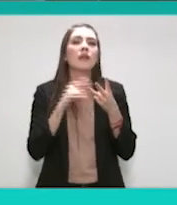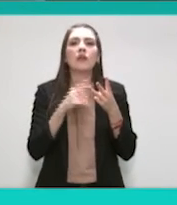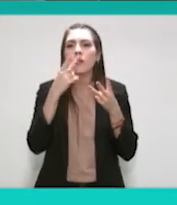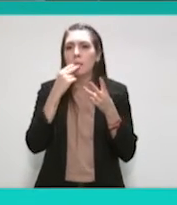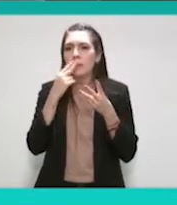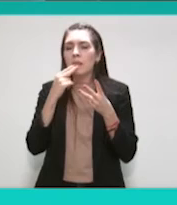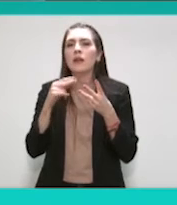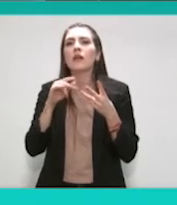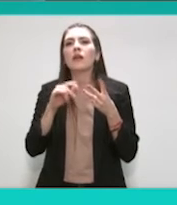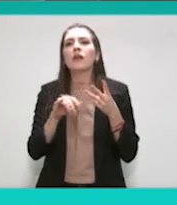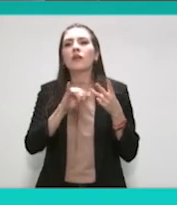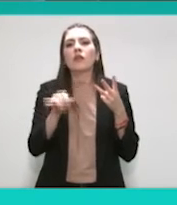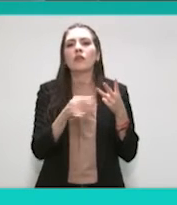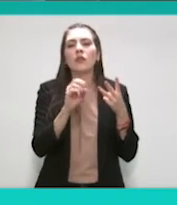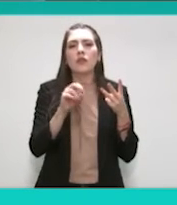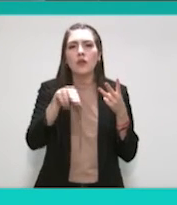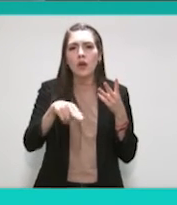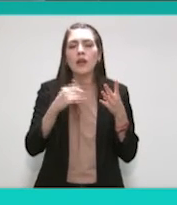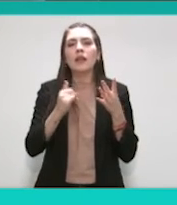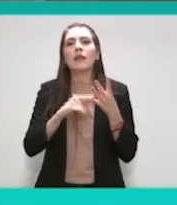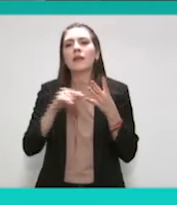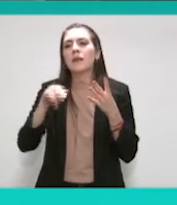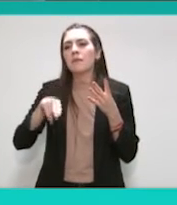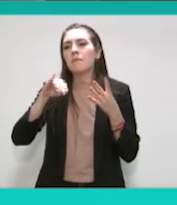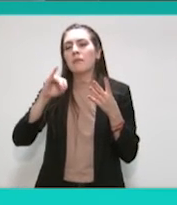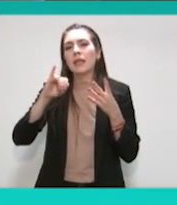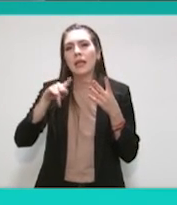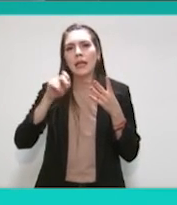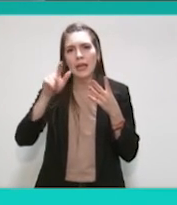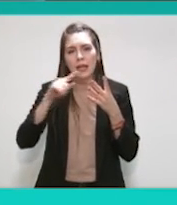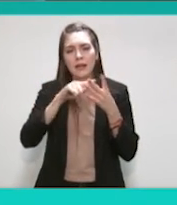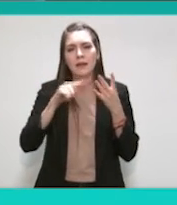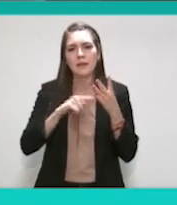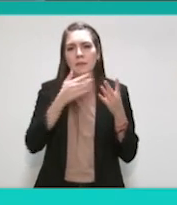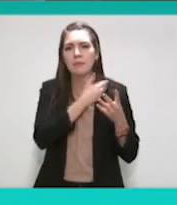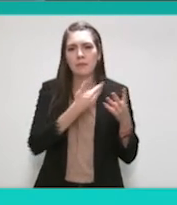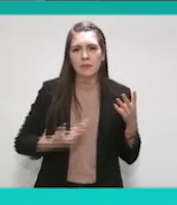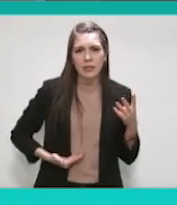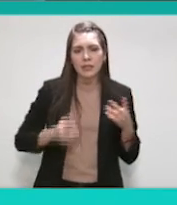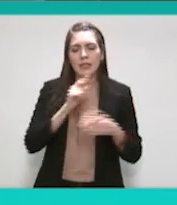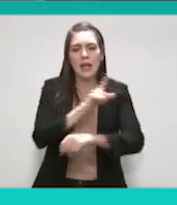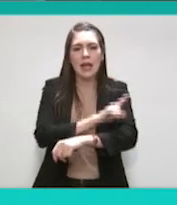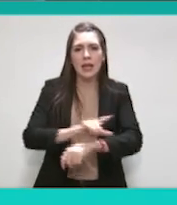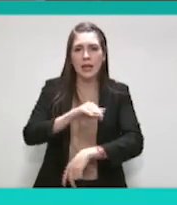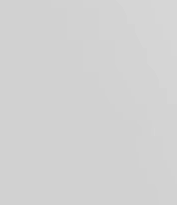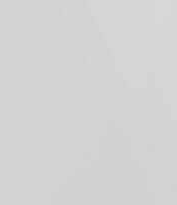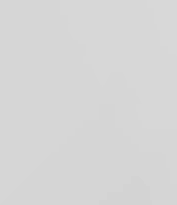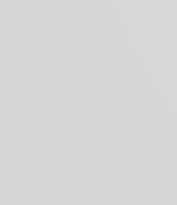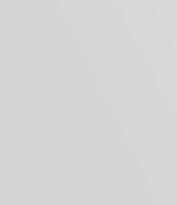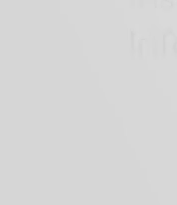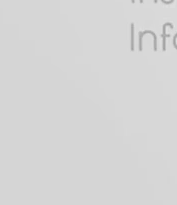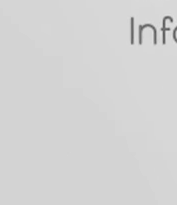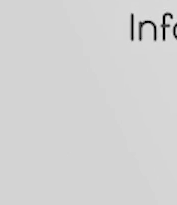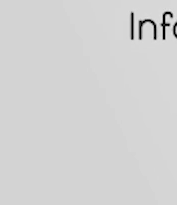y mikel arriola presidente de la federación mexicana de fútbol y de la liga mx respectivamente